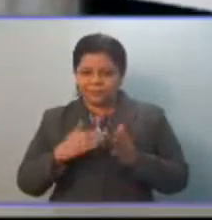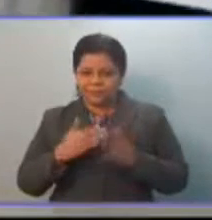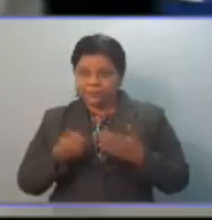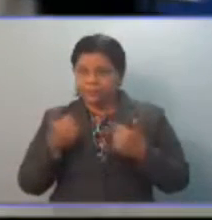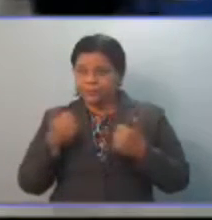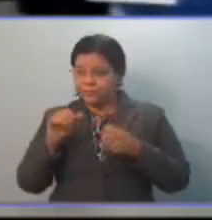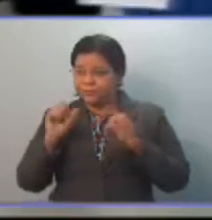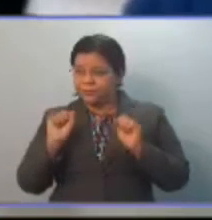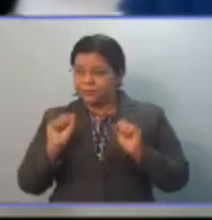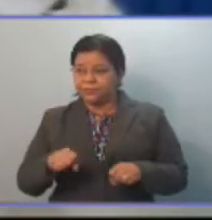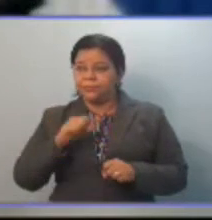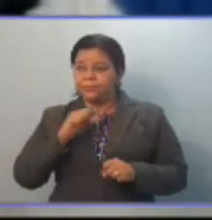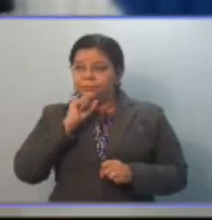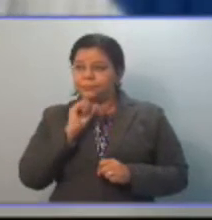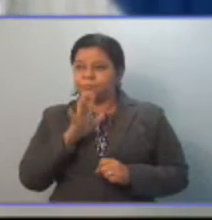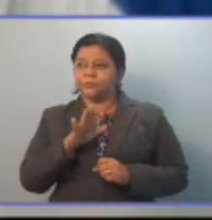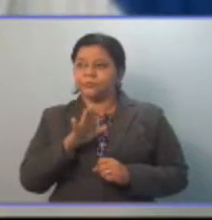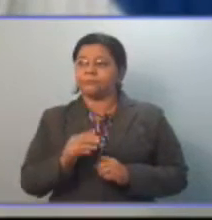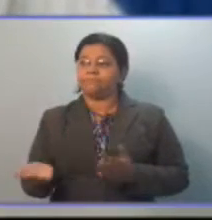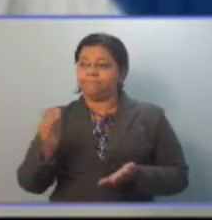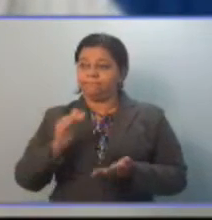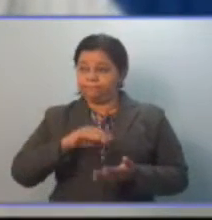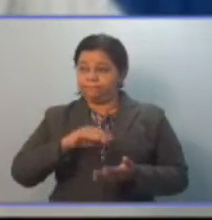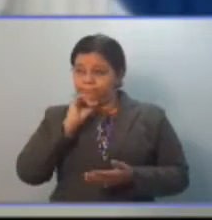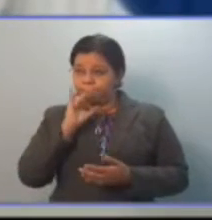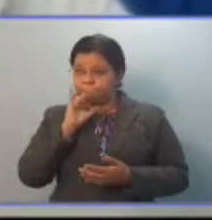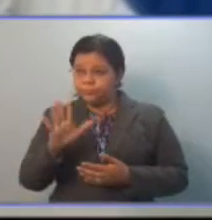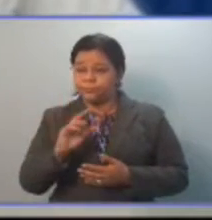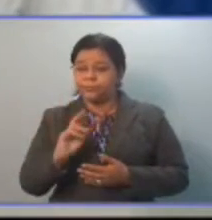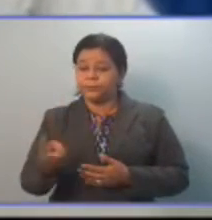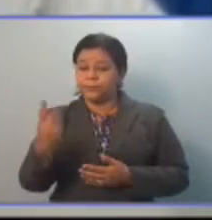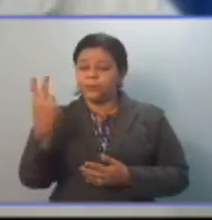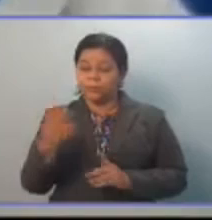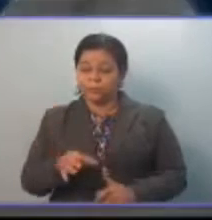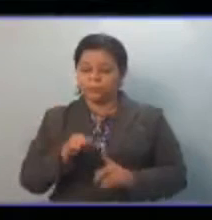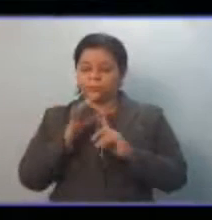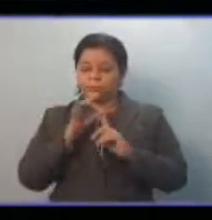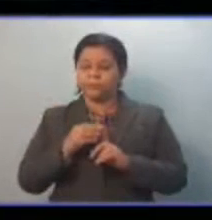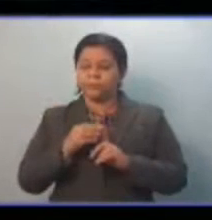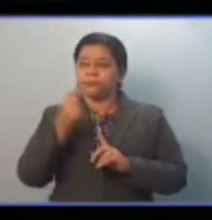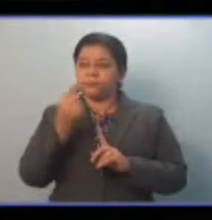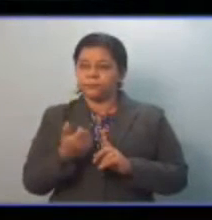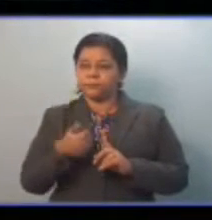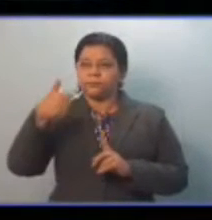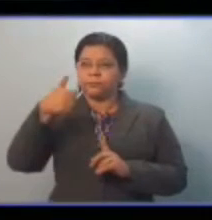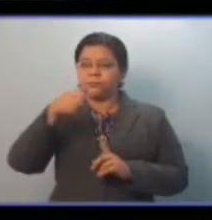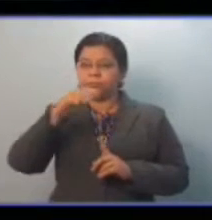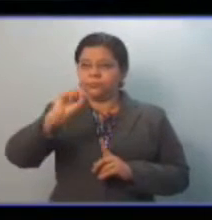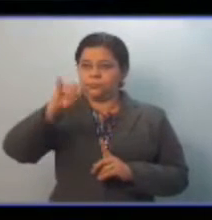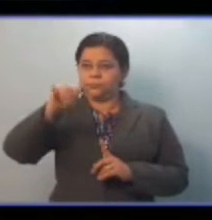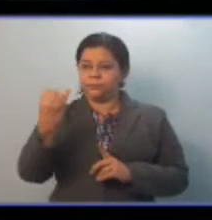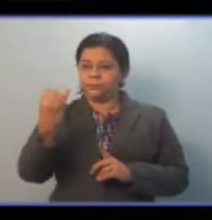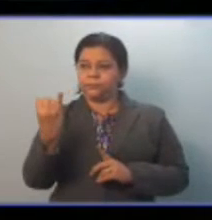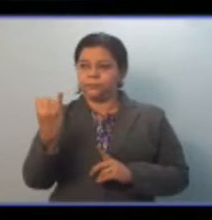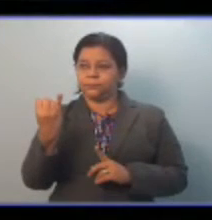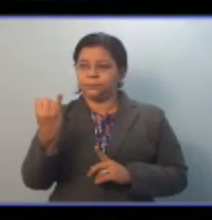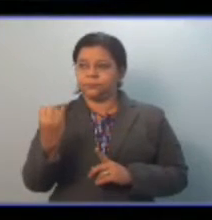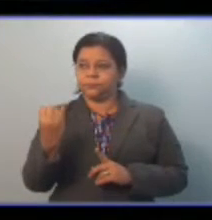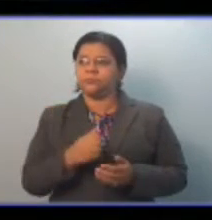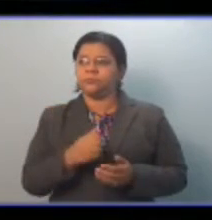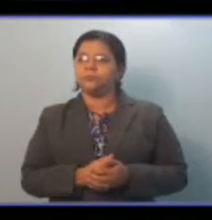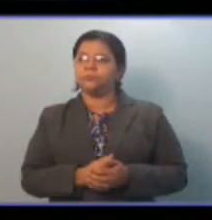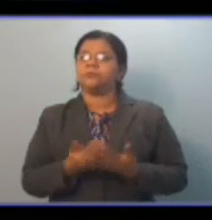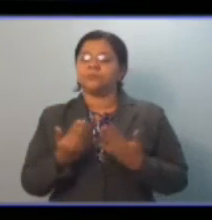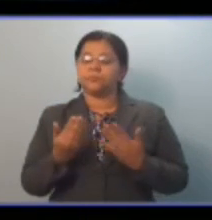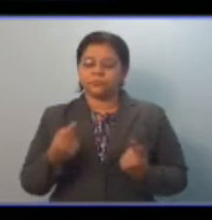para su entrevista. Repetimos, este segundo aspirante al cargo de magistrado para la Corte Suprema de Justicia